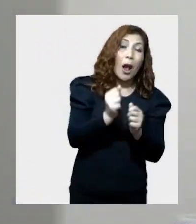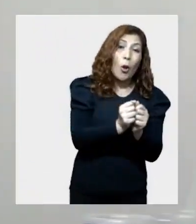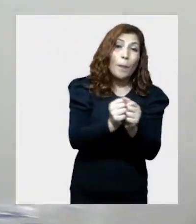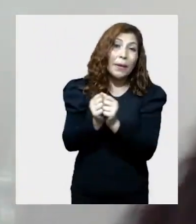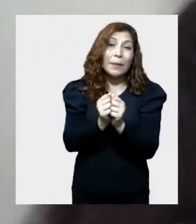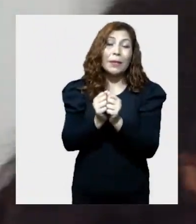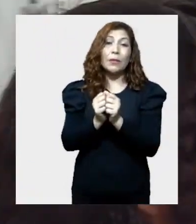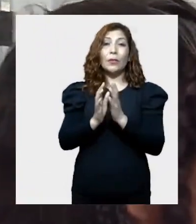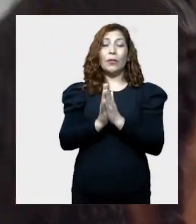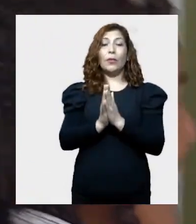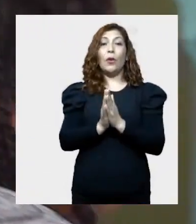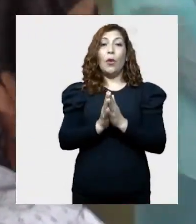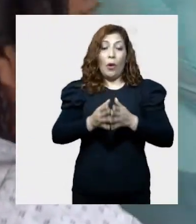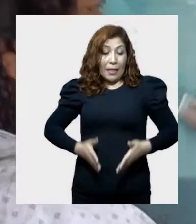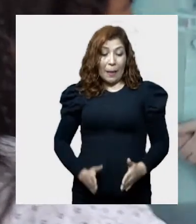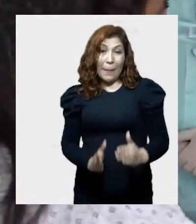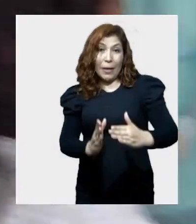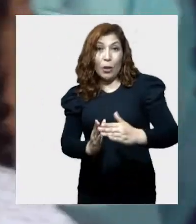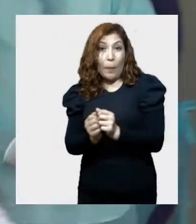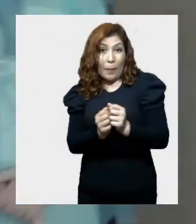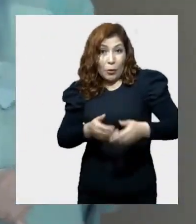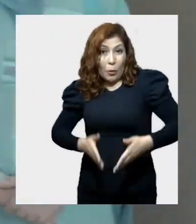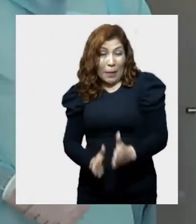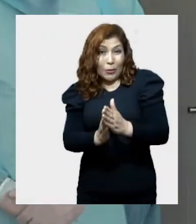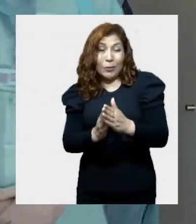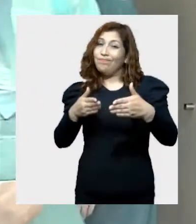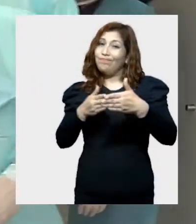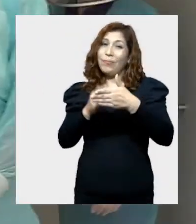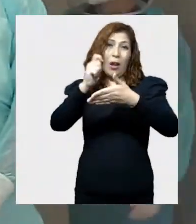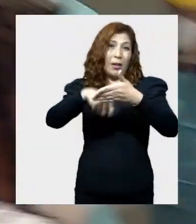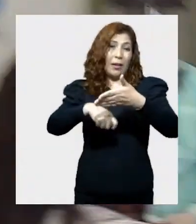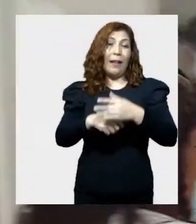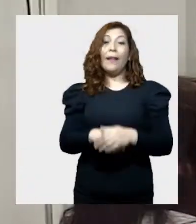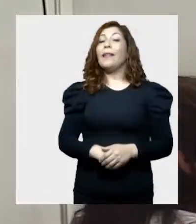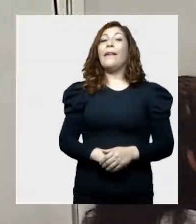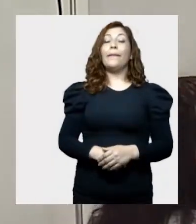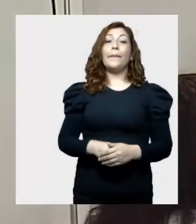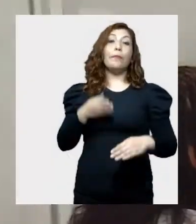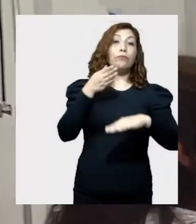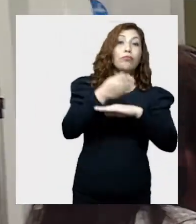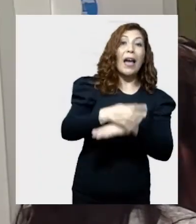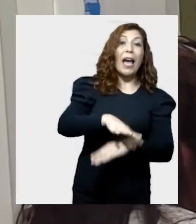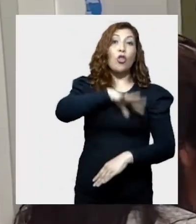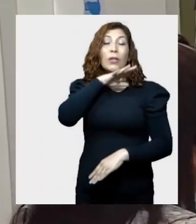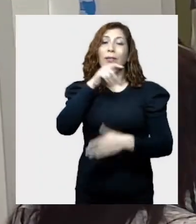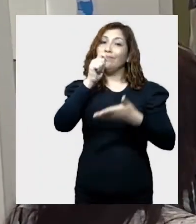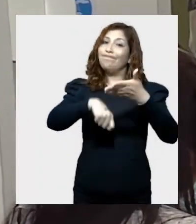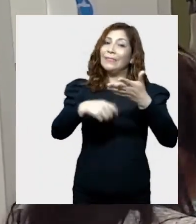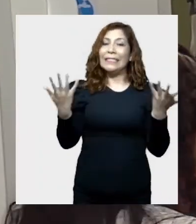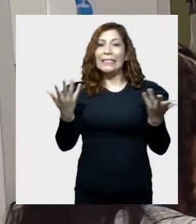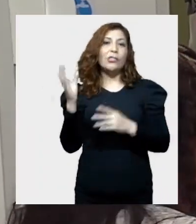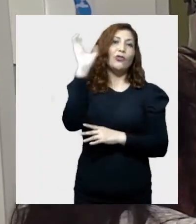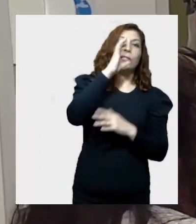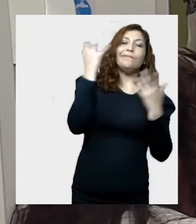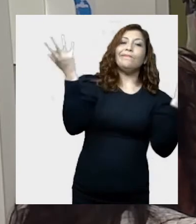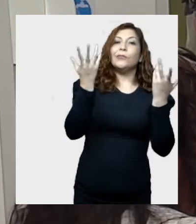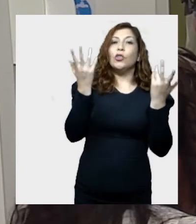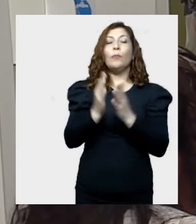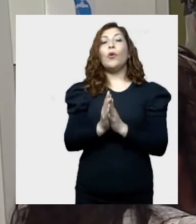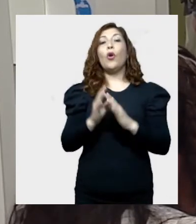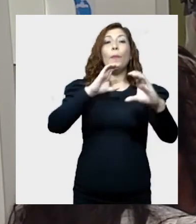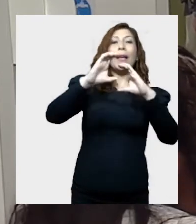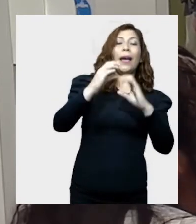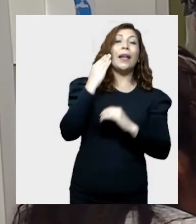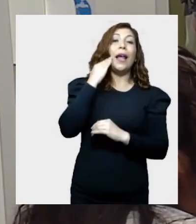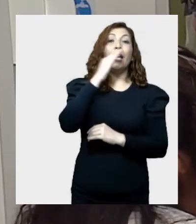en parto debió suspenderse. Con las visitas adultas suspendidas, el hospital buscó nuevas fórmulas para mantener comunicado